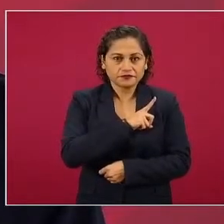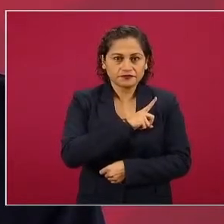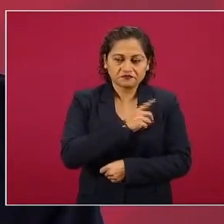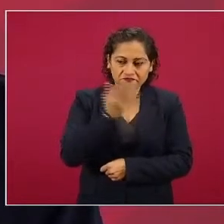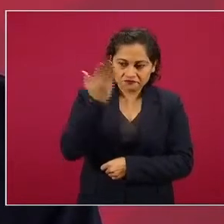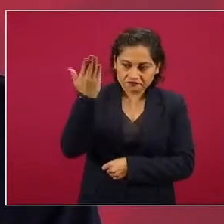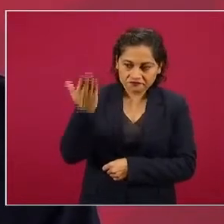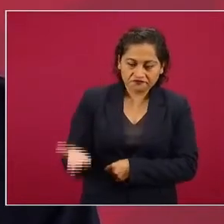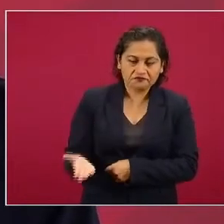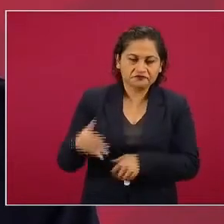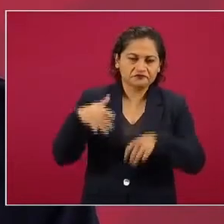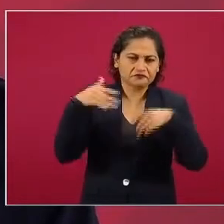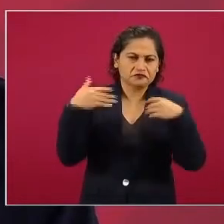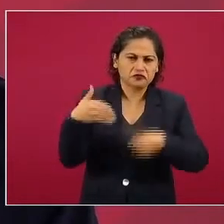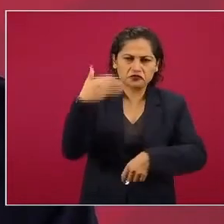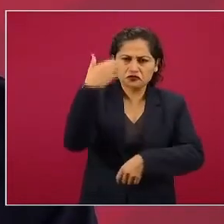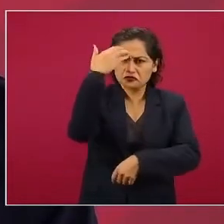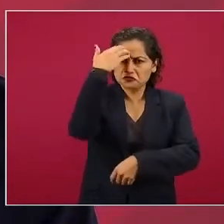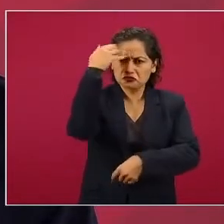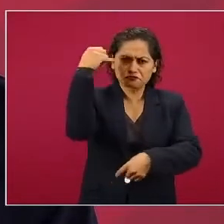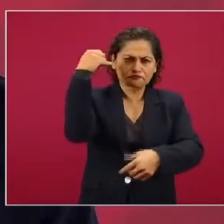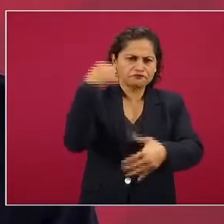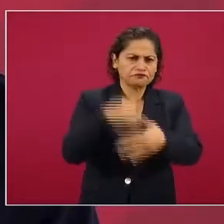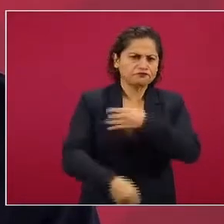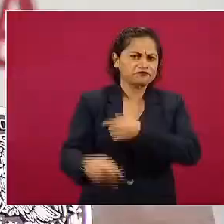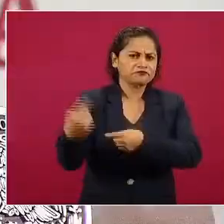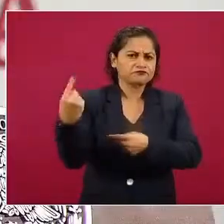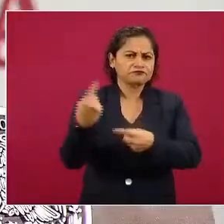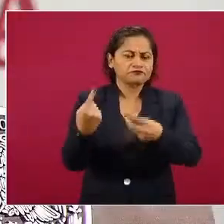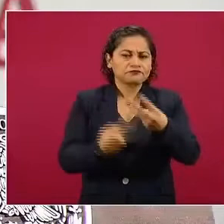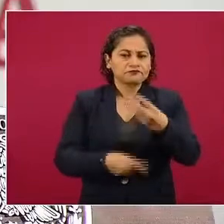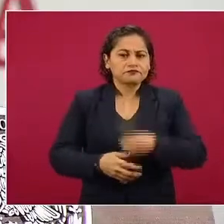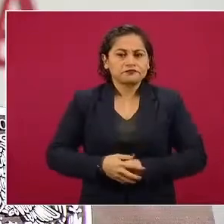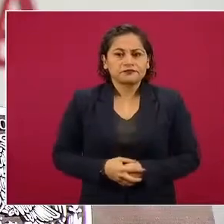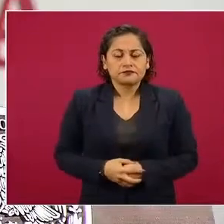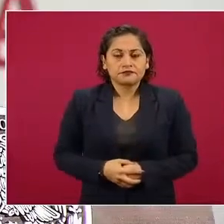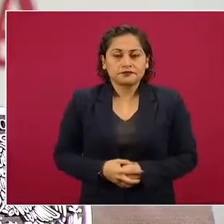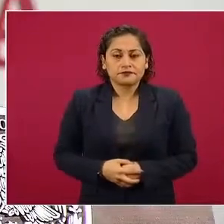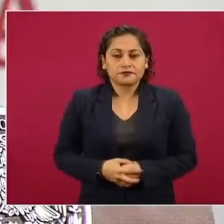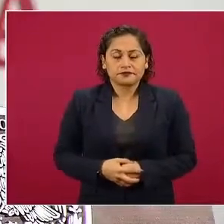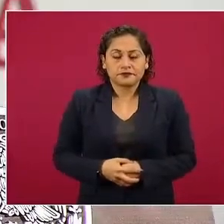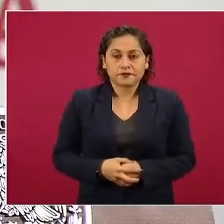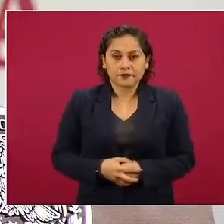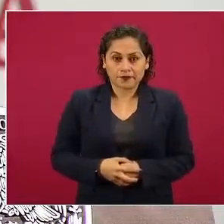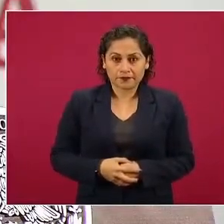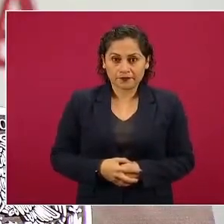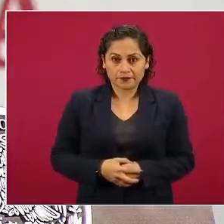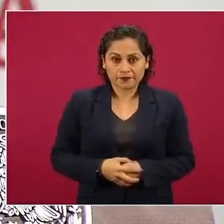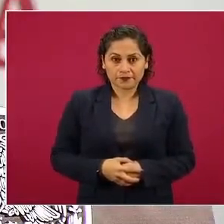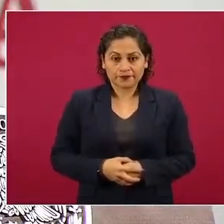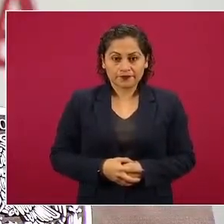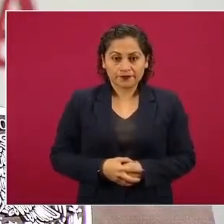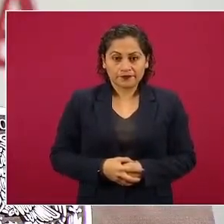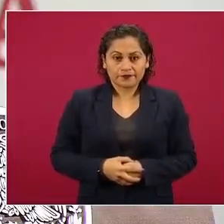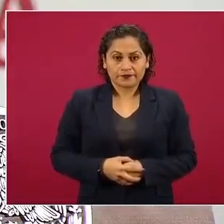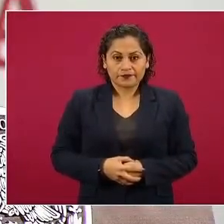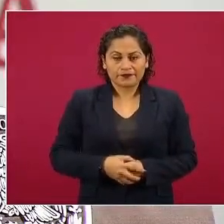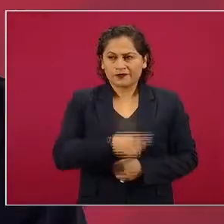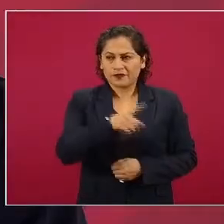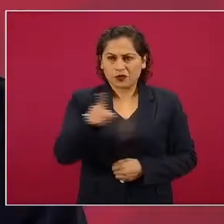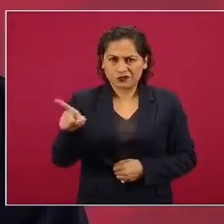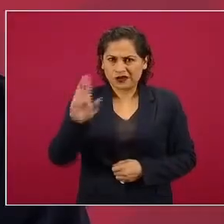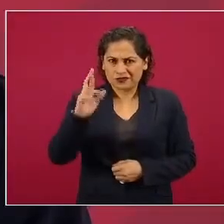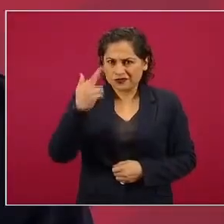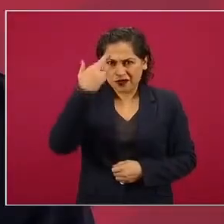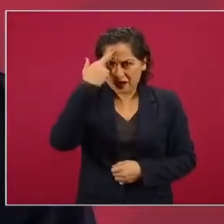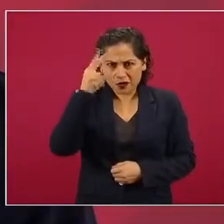con tanto conocimiento. Se llegó al extremo, y eso se les olvida